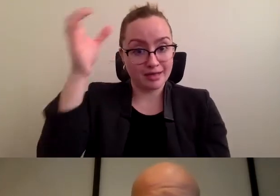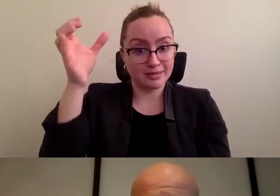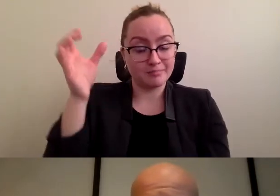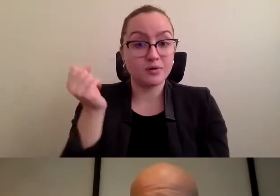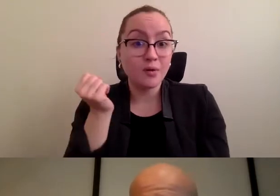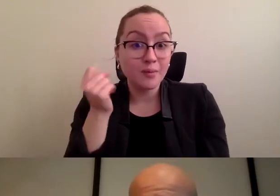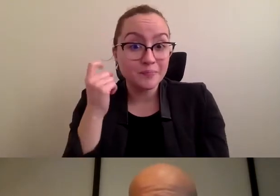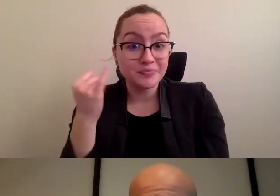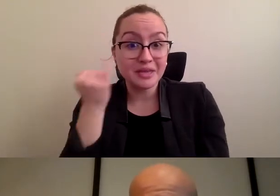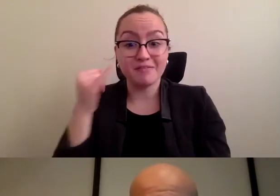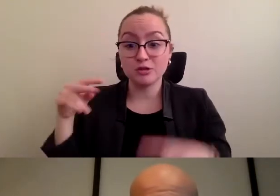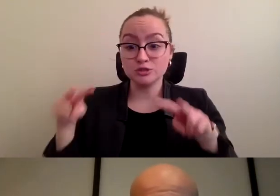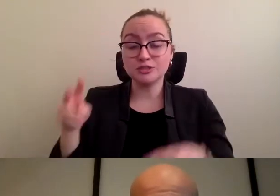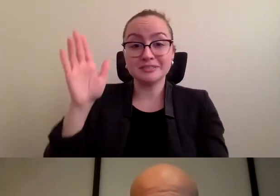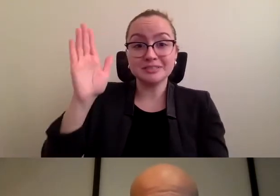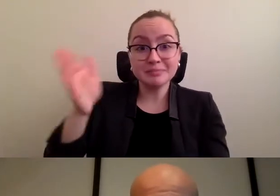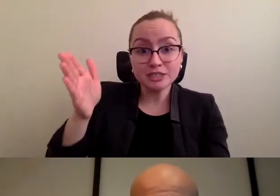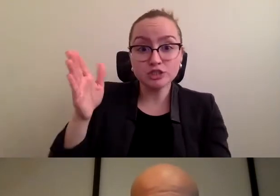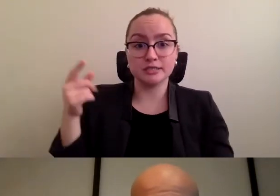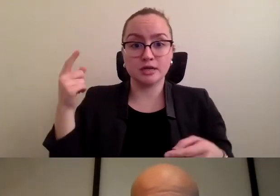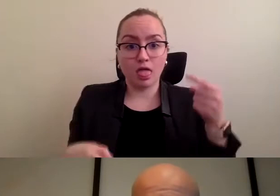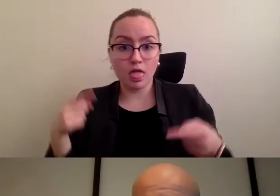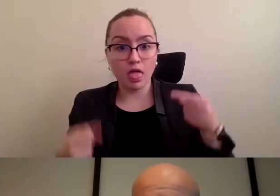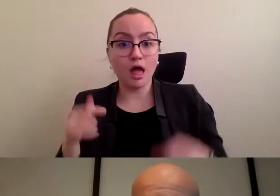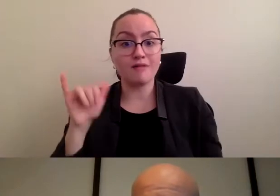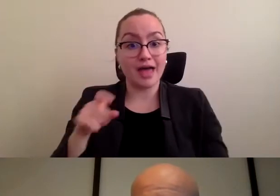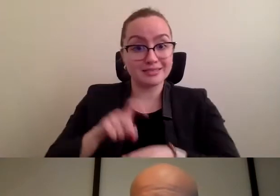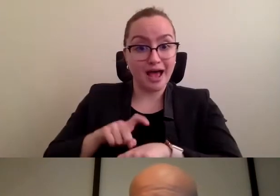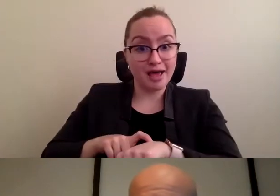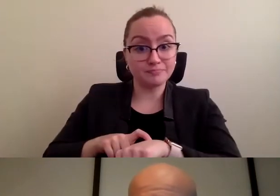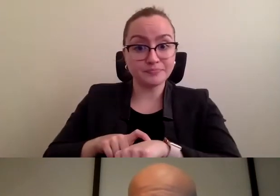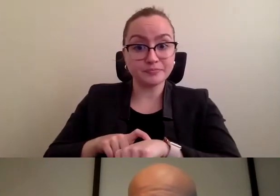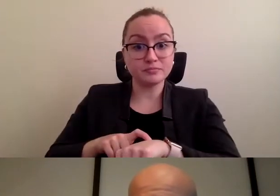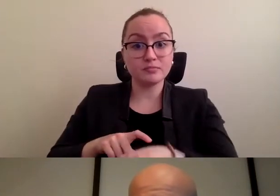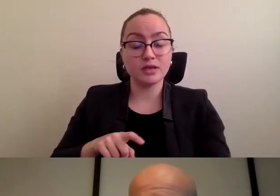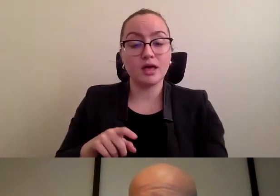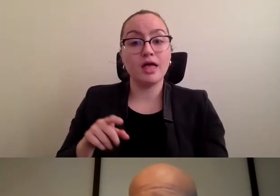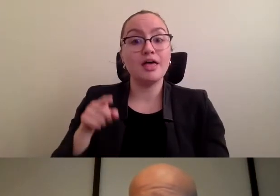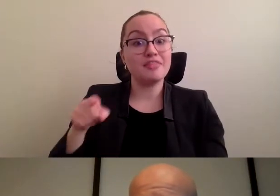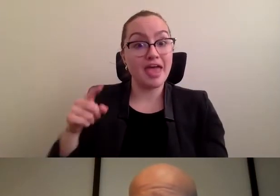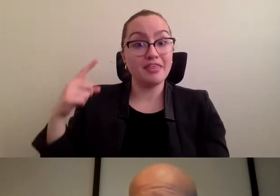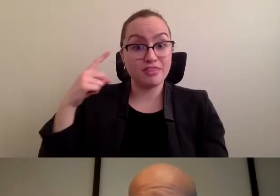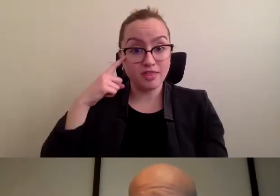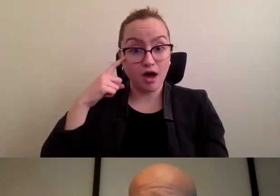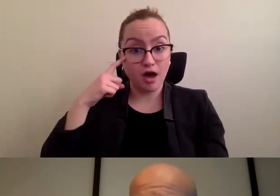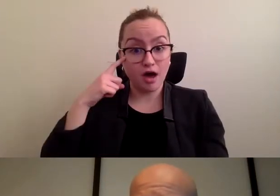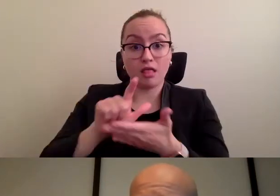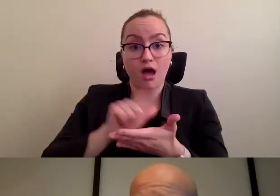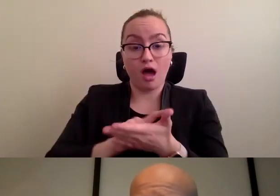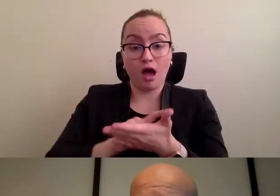1965, cuando finalmente sacaron esas cuotas de inmigración, si miras históricamente lo que decían los